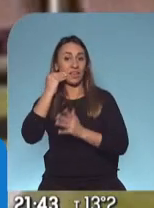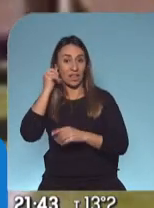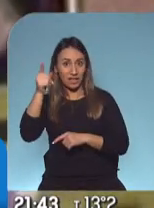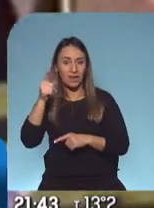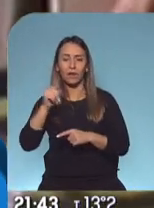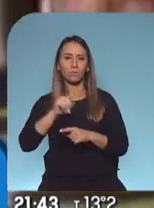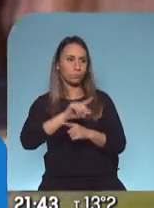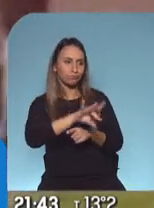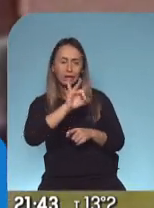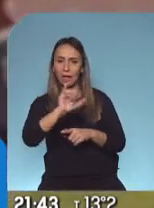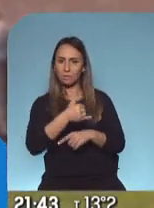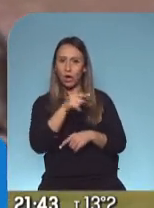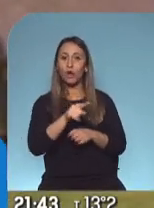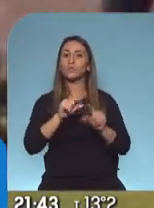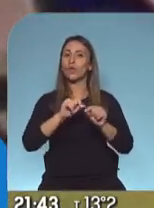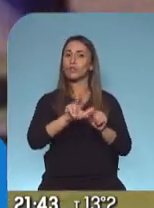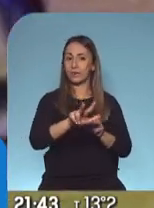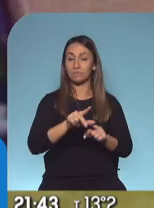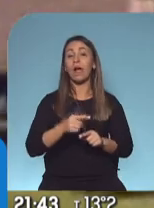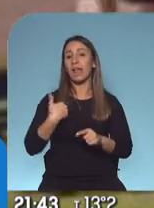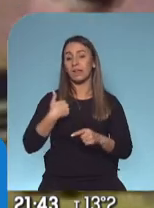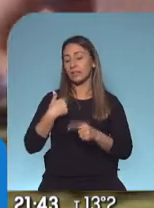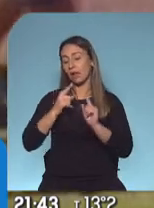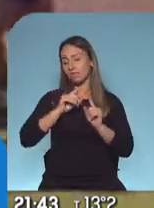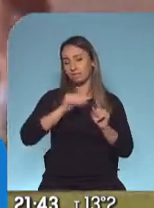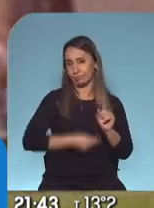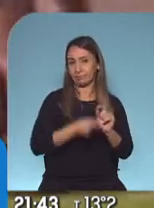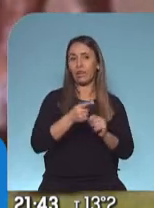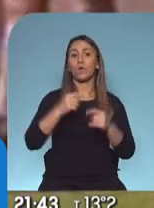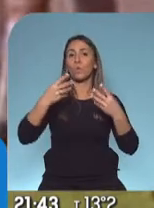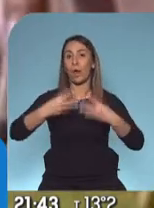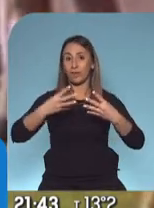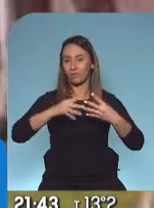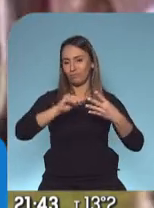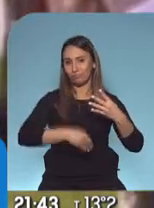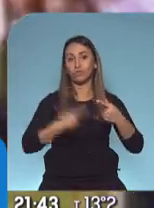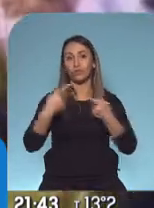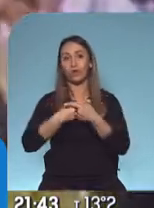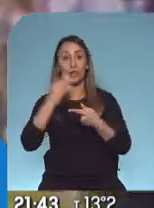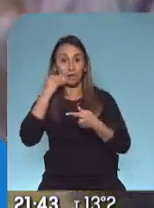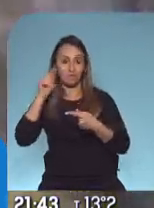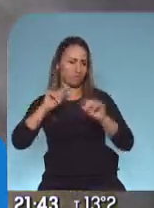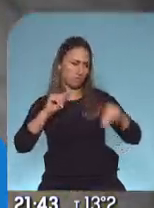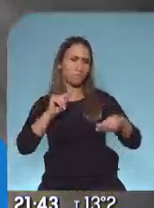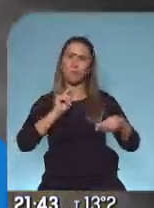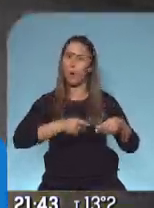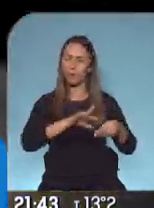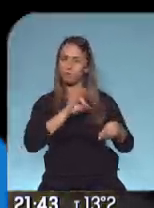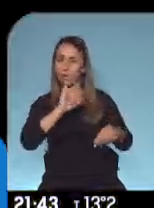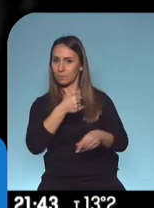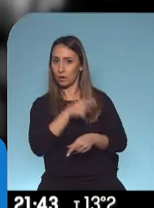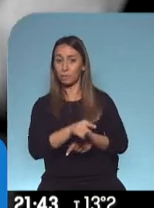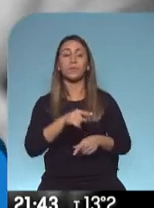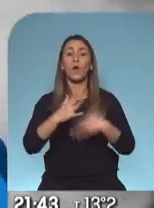puesto, a pesar de que Argentina quedó en el camino en los cuartos de final ante los británicos. Finalizó su carrera como jugador